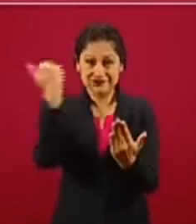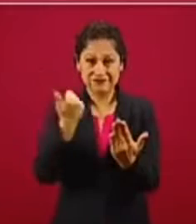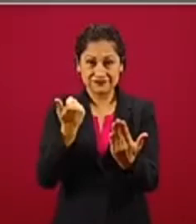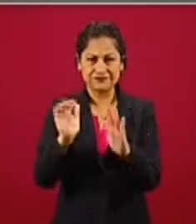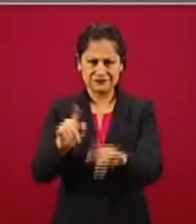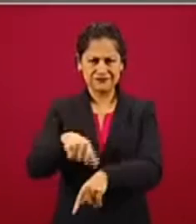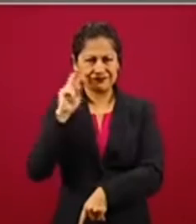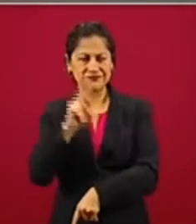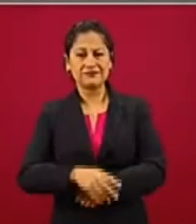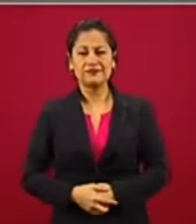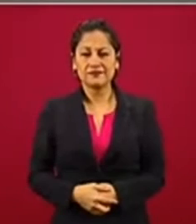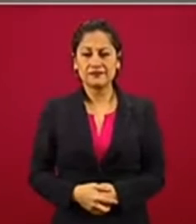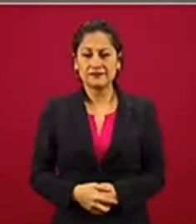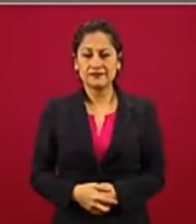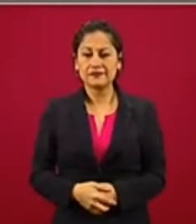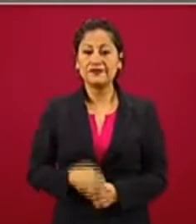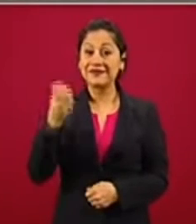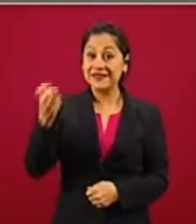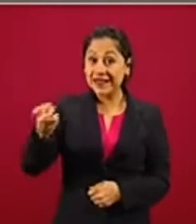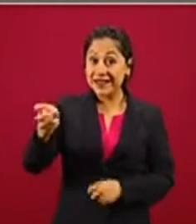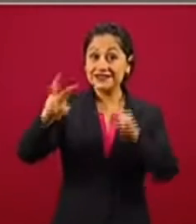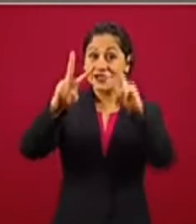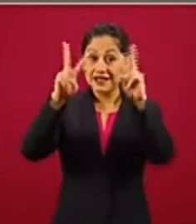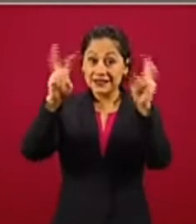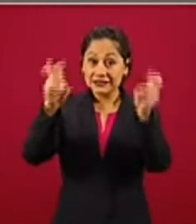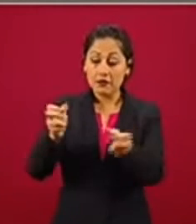Lo de los ferrocarriles,